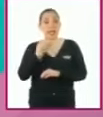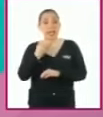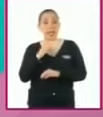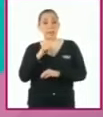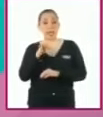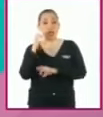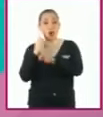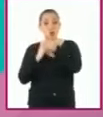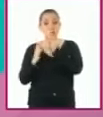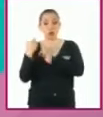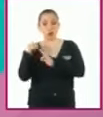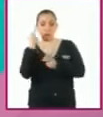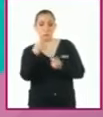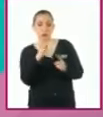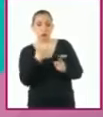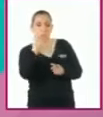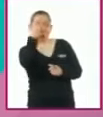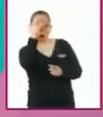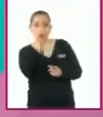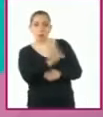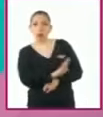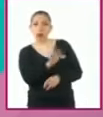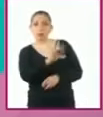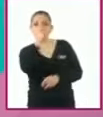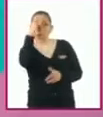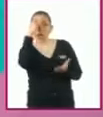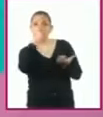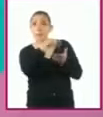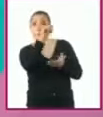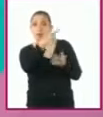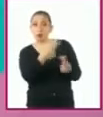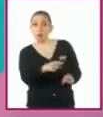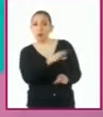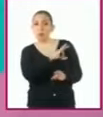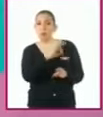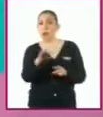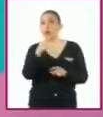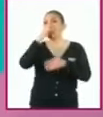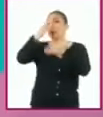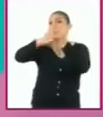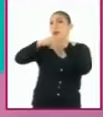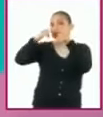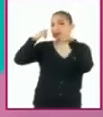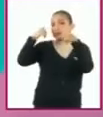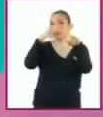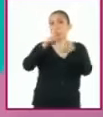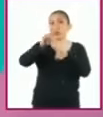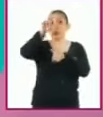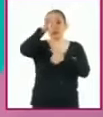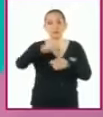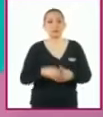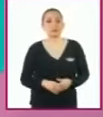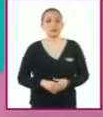a la música un poder mágico y consideraban que con ella se podría llamar la atención de